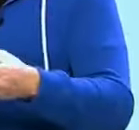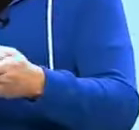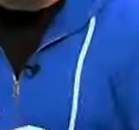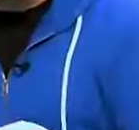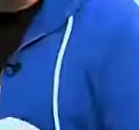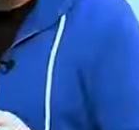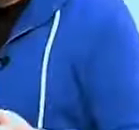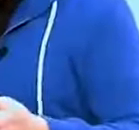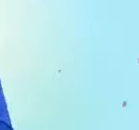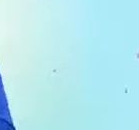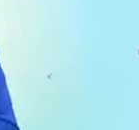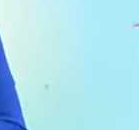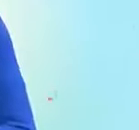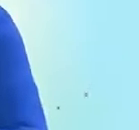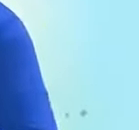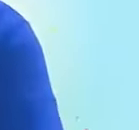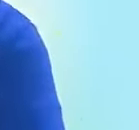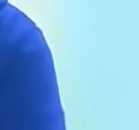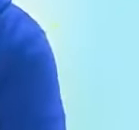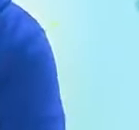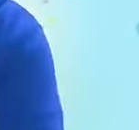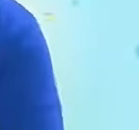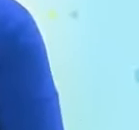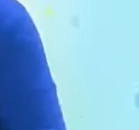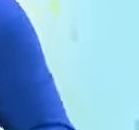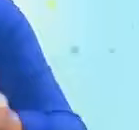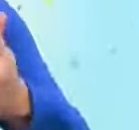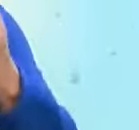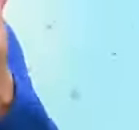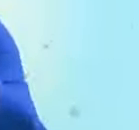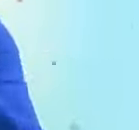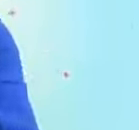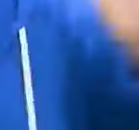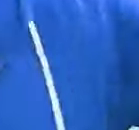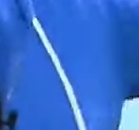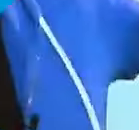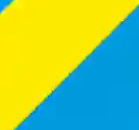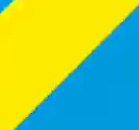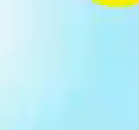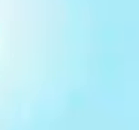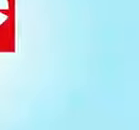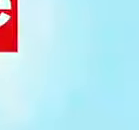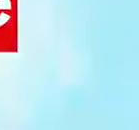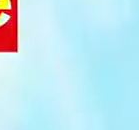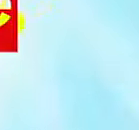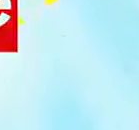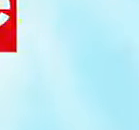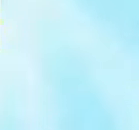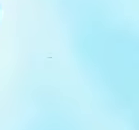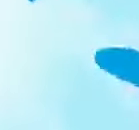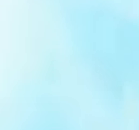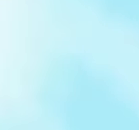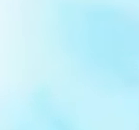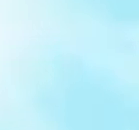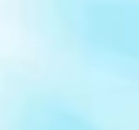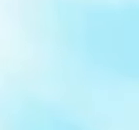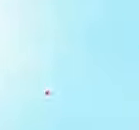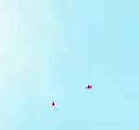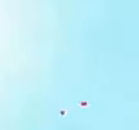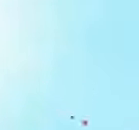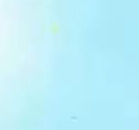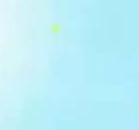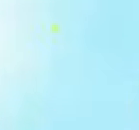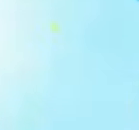Hola, ¿cómo están? Soy George y quiero mostrarte un lugar muy especial. Llega a TV